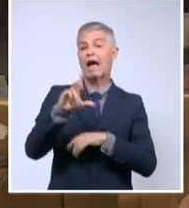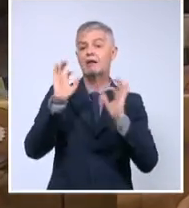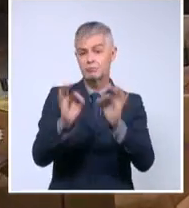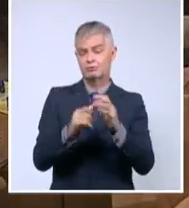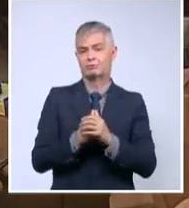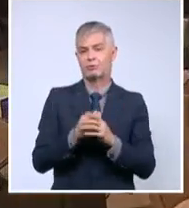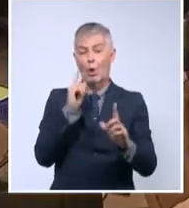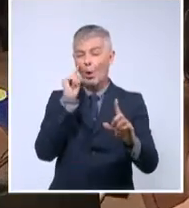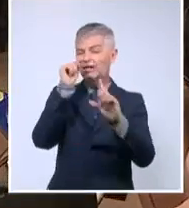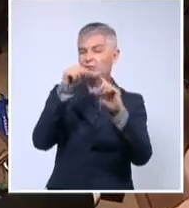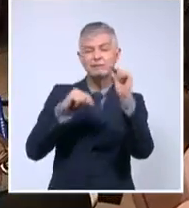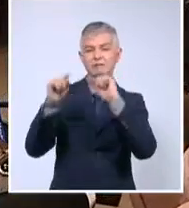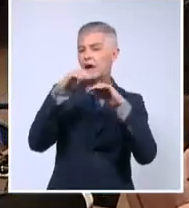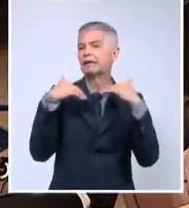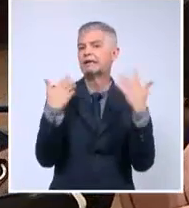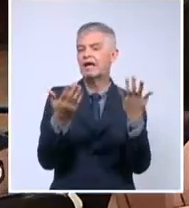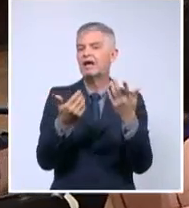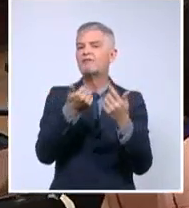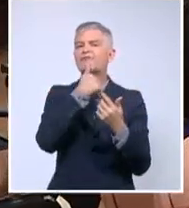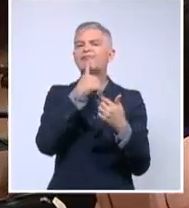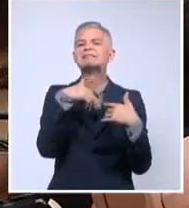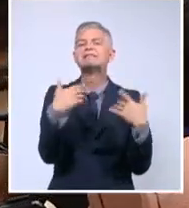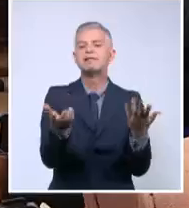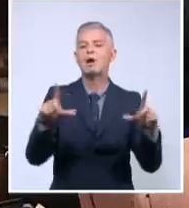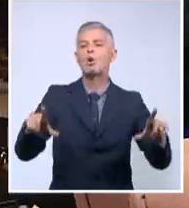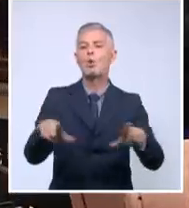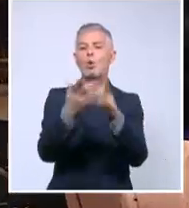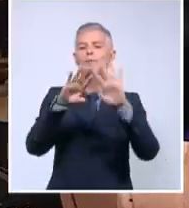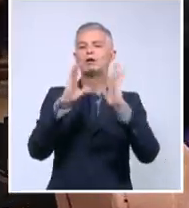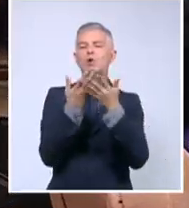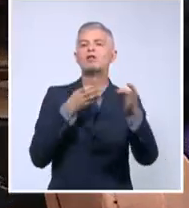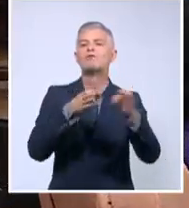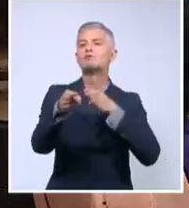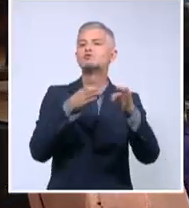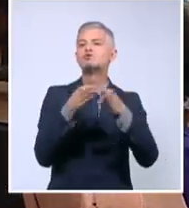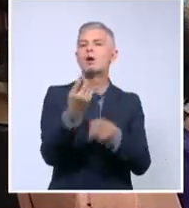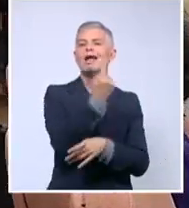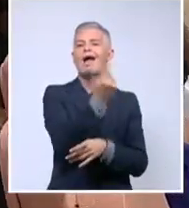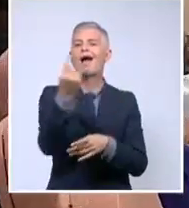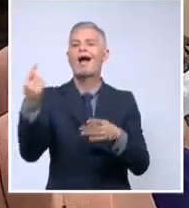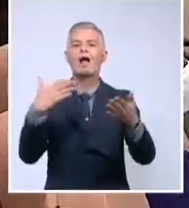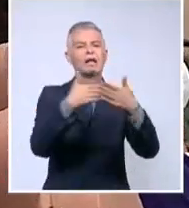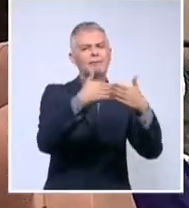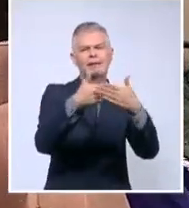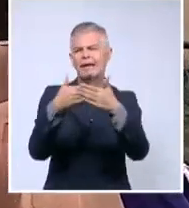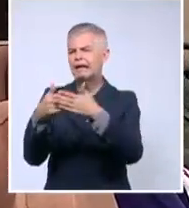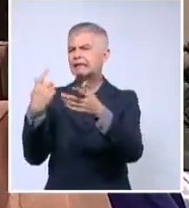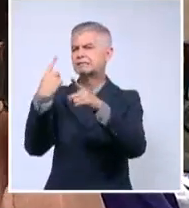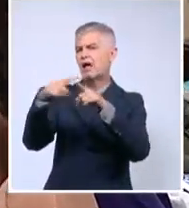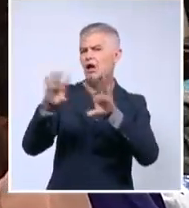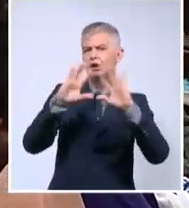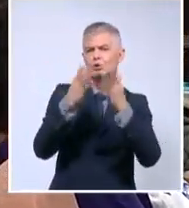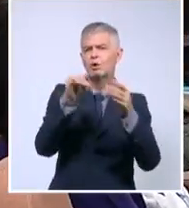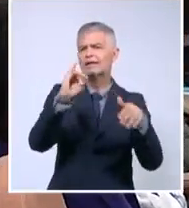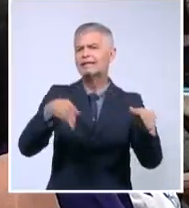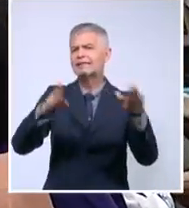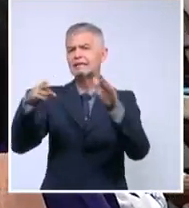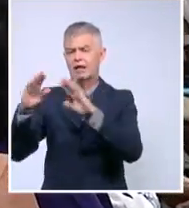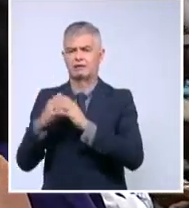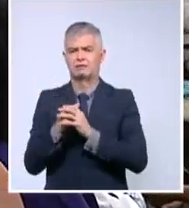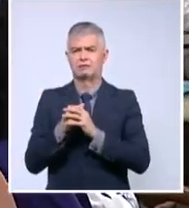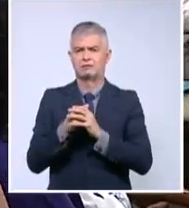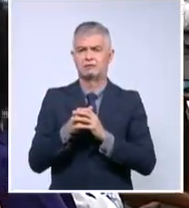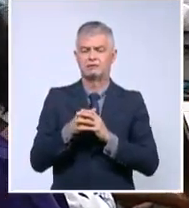objetivo es facilitar el cumplimiento de las funciones sustantivas de cada entidad. Tratar fría y formalmente